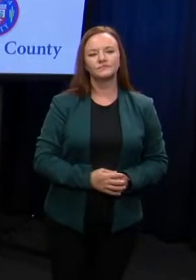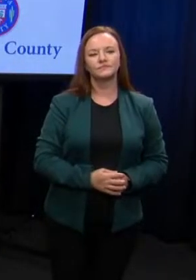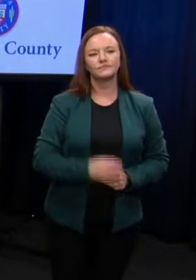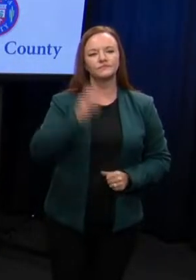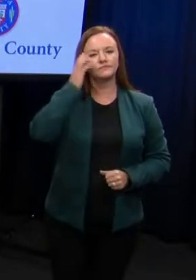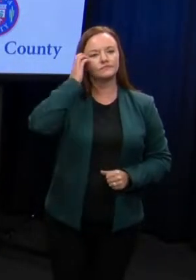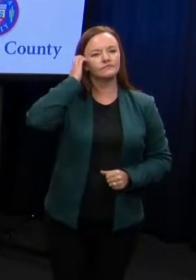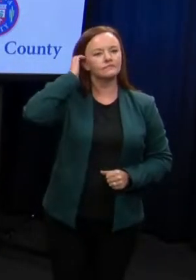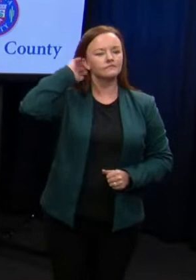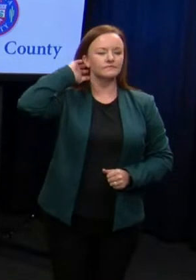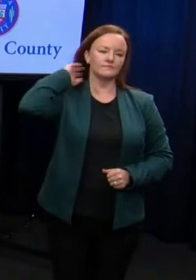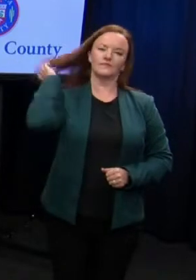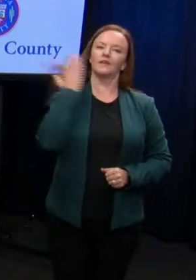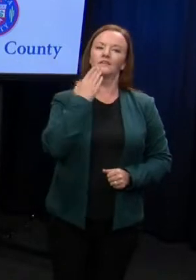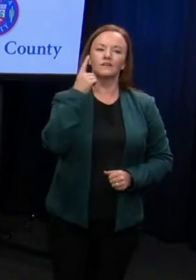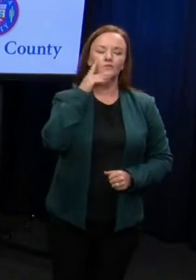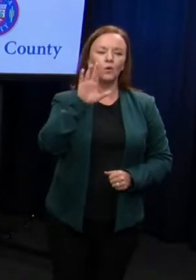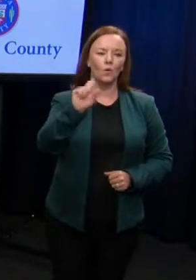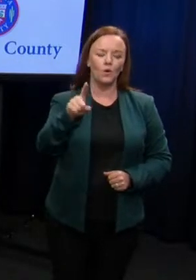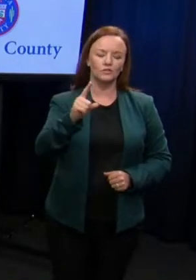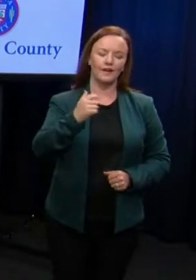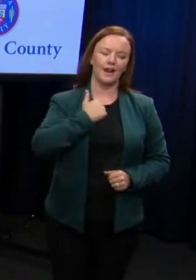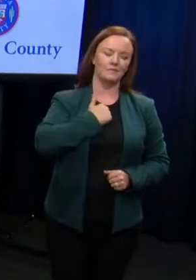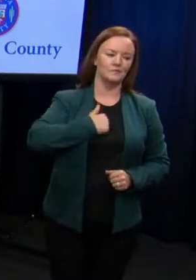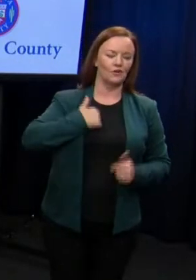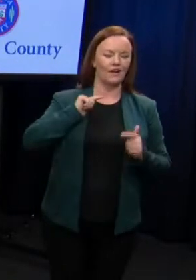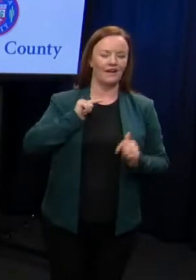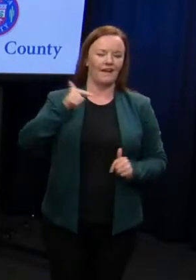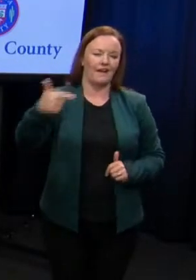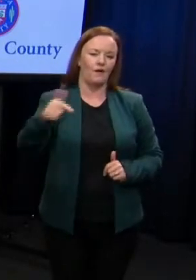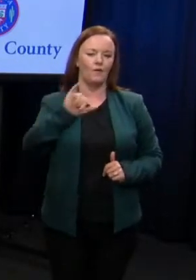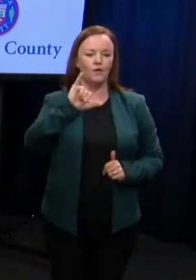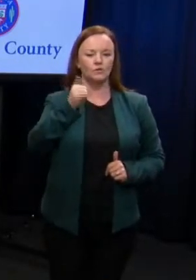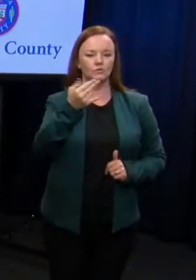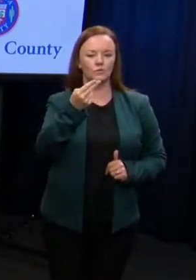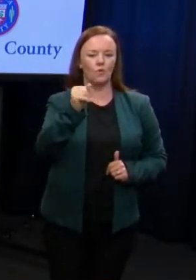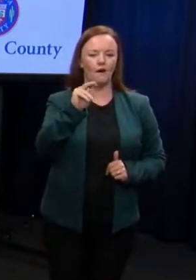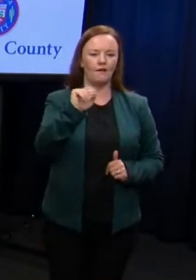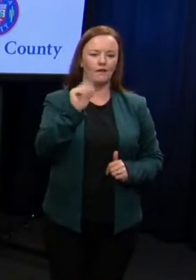Thank you, Nicole, for that question. Oh, I'm sorry, and Joanna is going to come up and translate now.